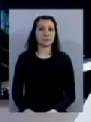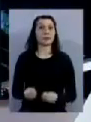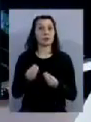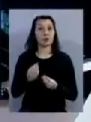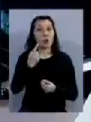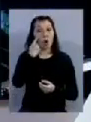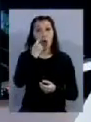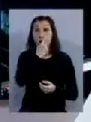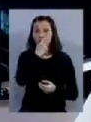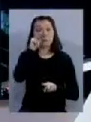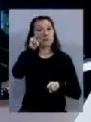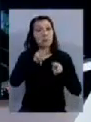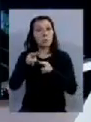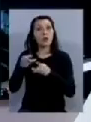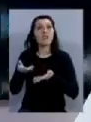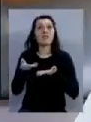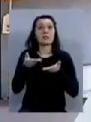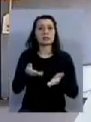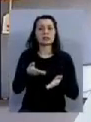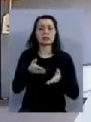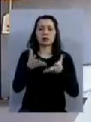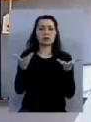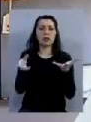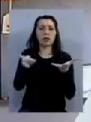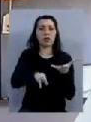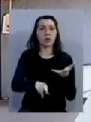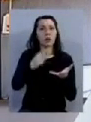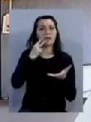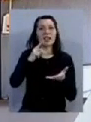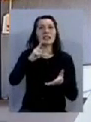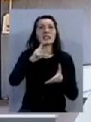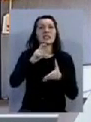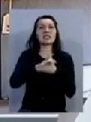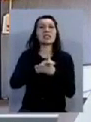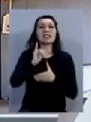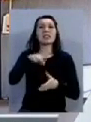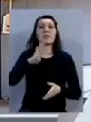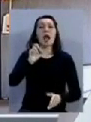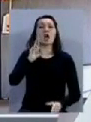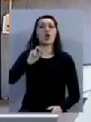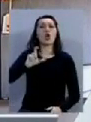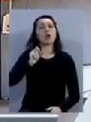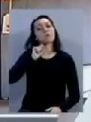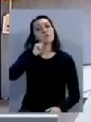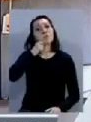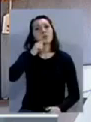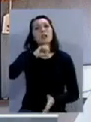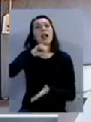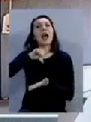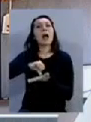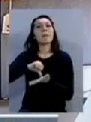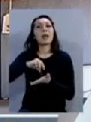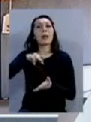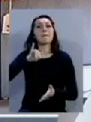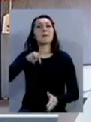Bueno, y los ojos de turistas y visitantes se centran nuevamente en Chimbarongo, la que alguna vez fue conocida como la capital del mimbre.